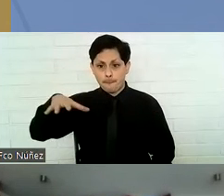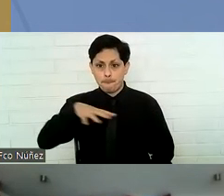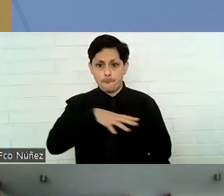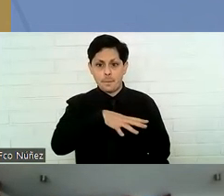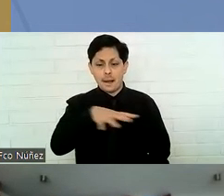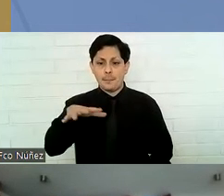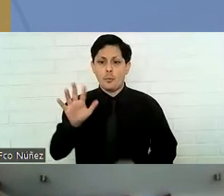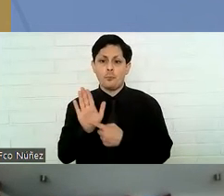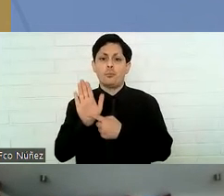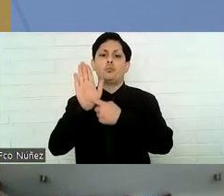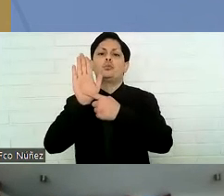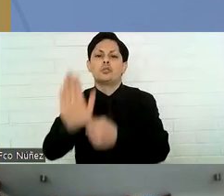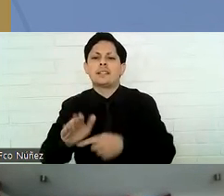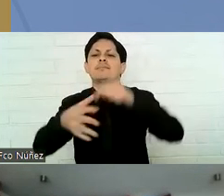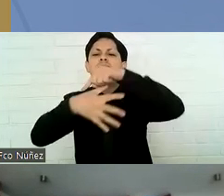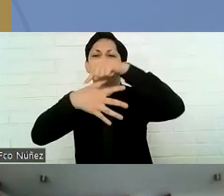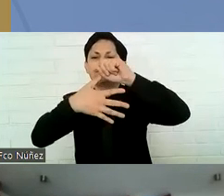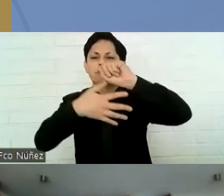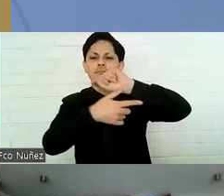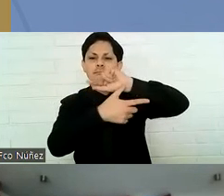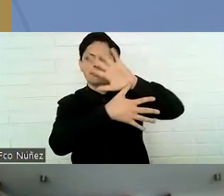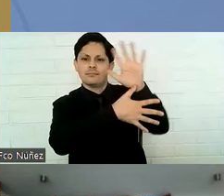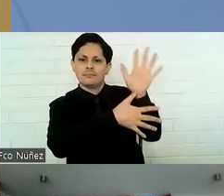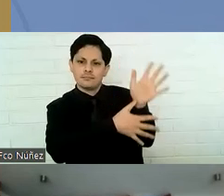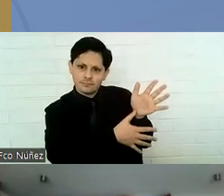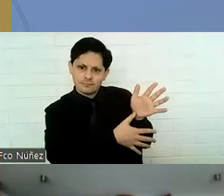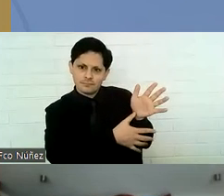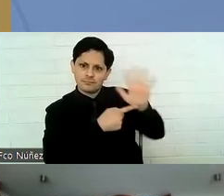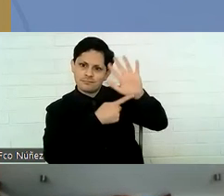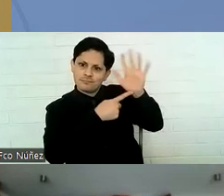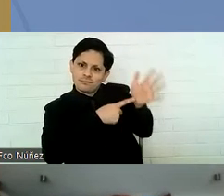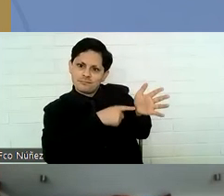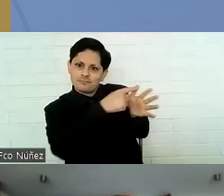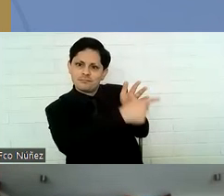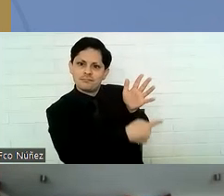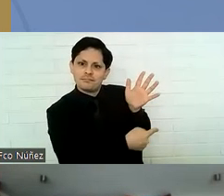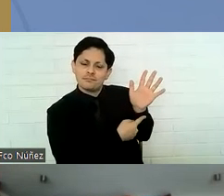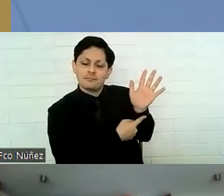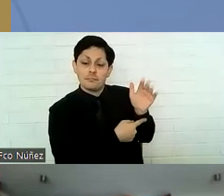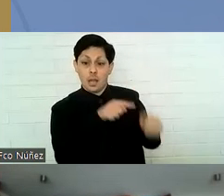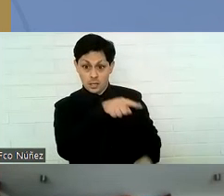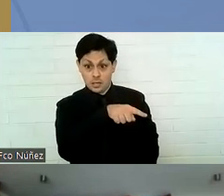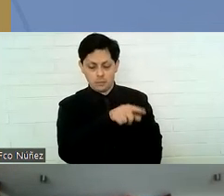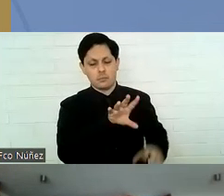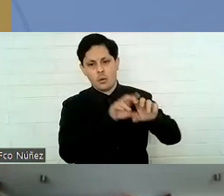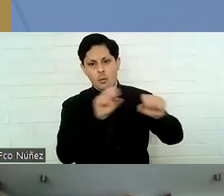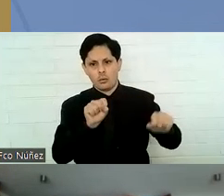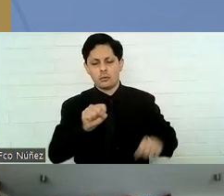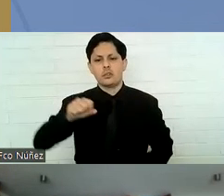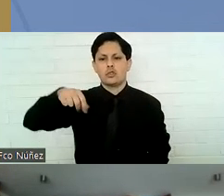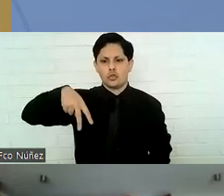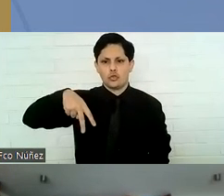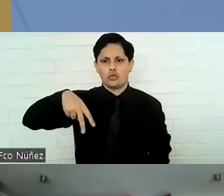en su mosaico de posibilidades. Los docentes, y aquí estoy de acuerdo con Nolfa y que